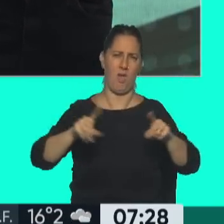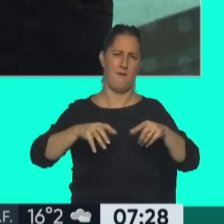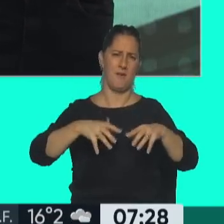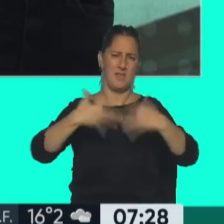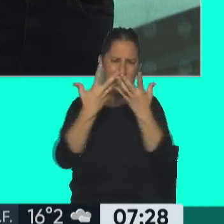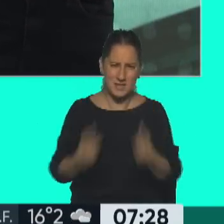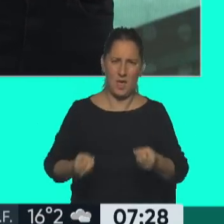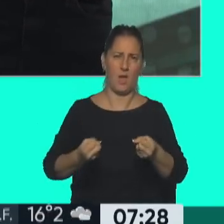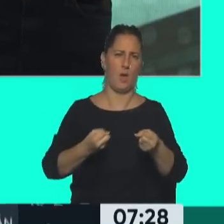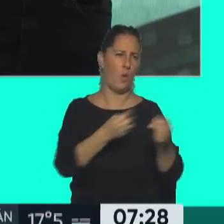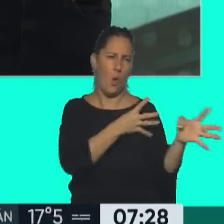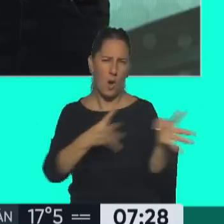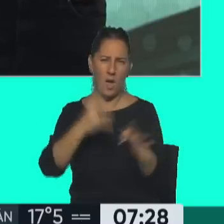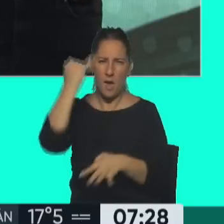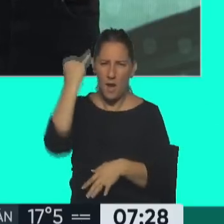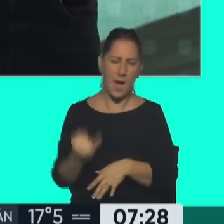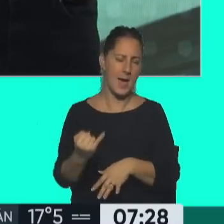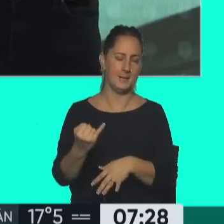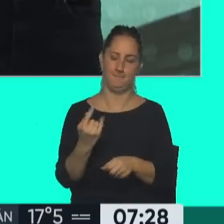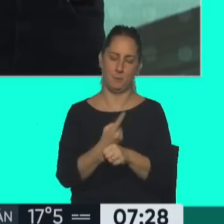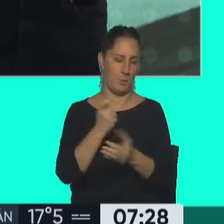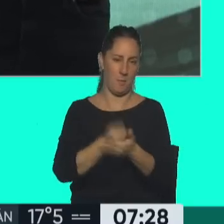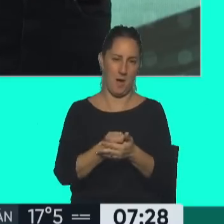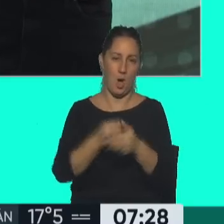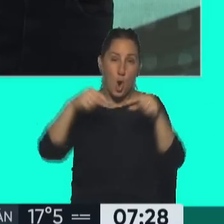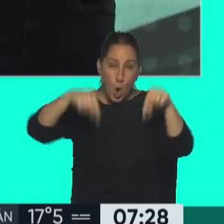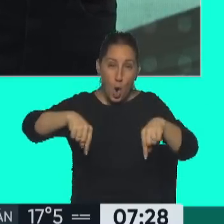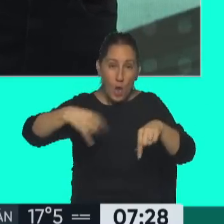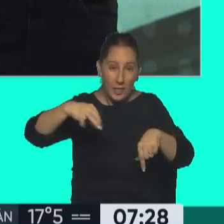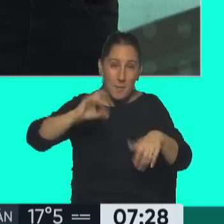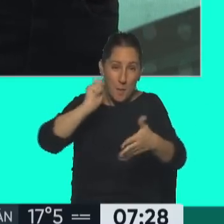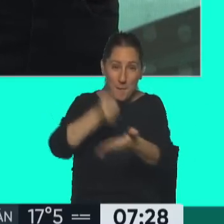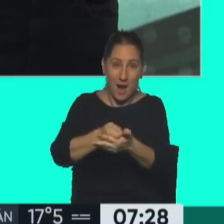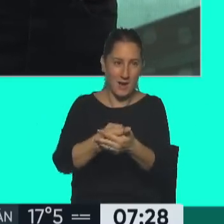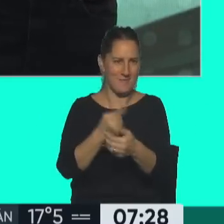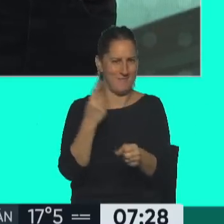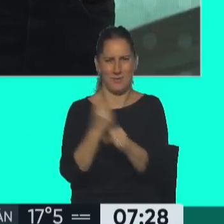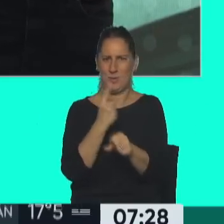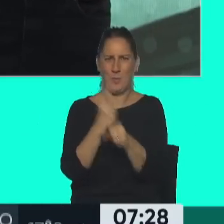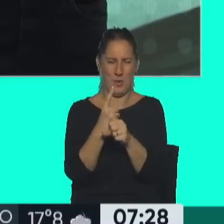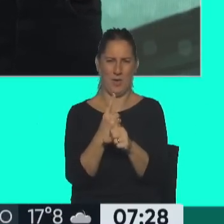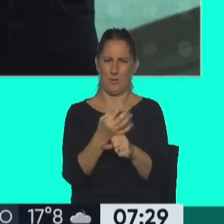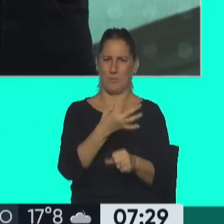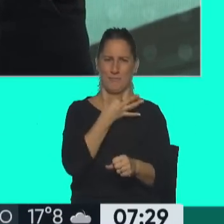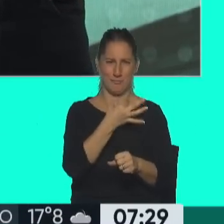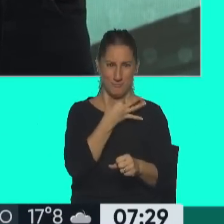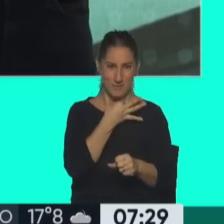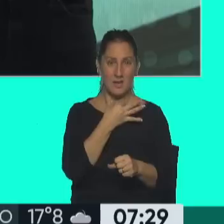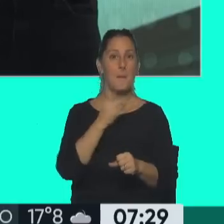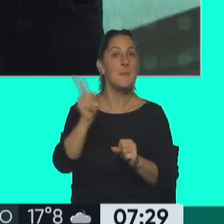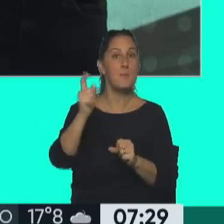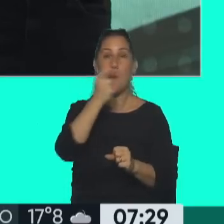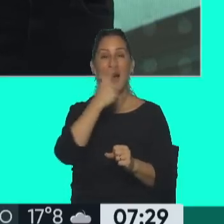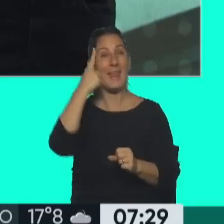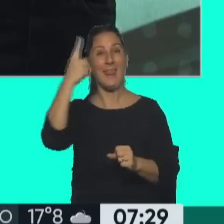medio, o sea, no podemos apenas podemos pagar lo que hoy tenemos que pagar, que no es ni la mitad de lo que proponía Mauricio